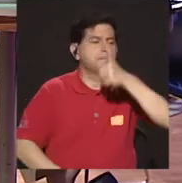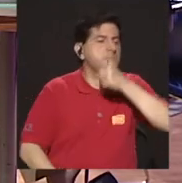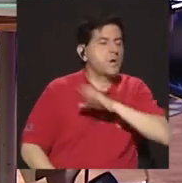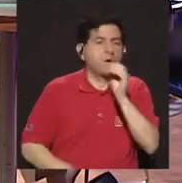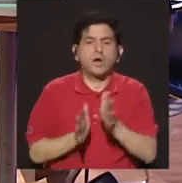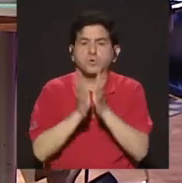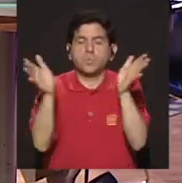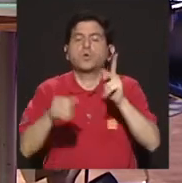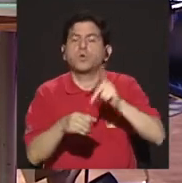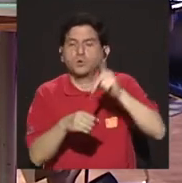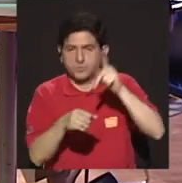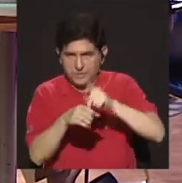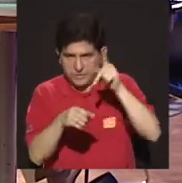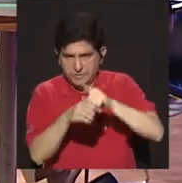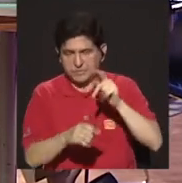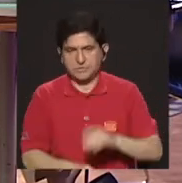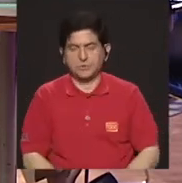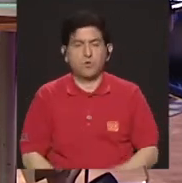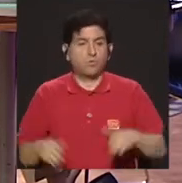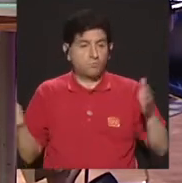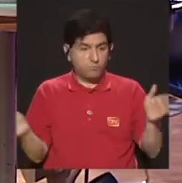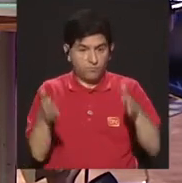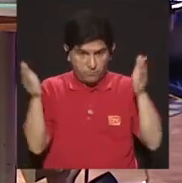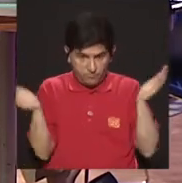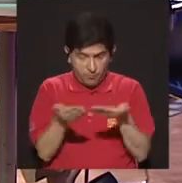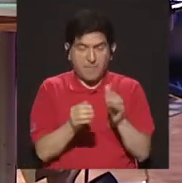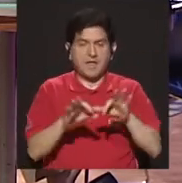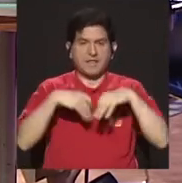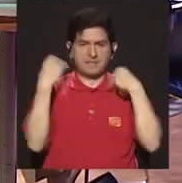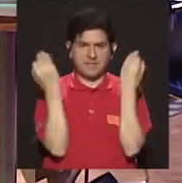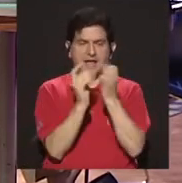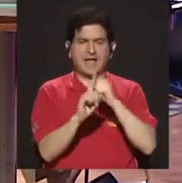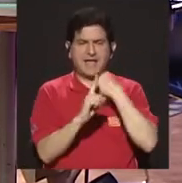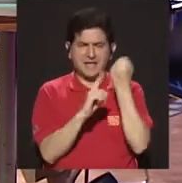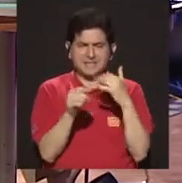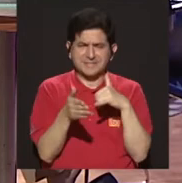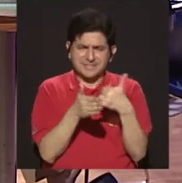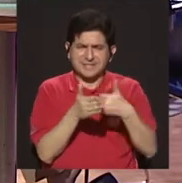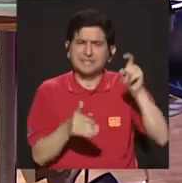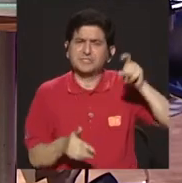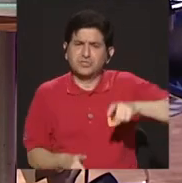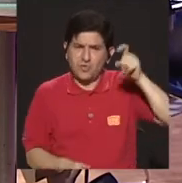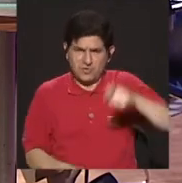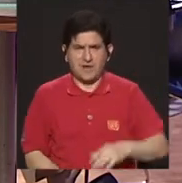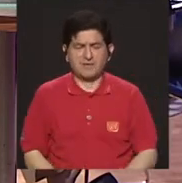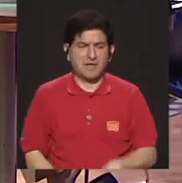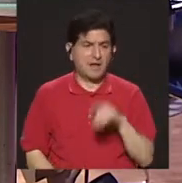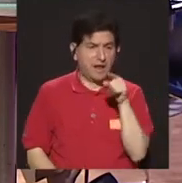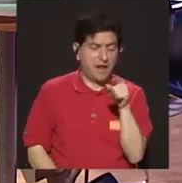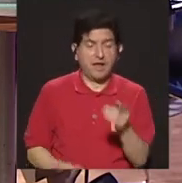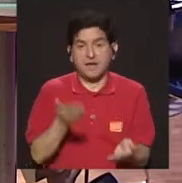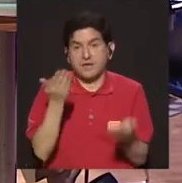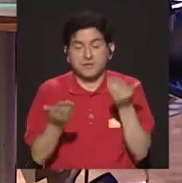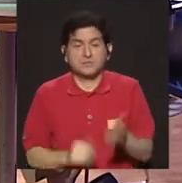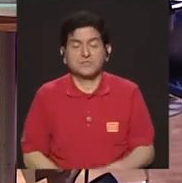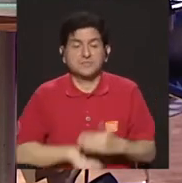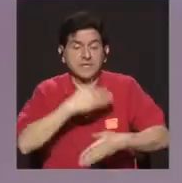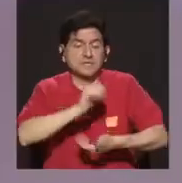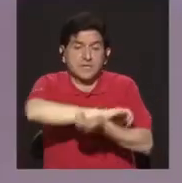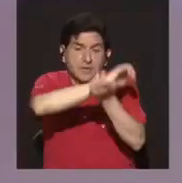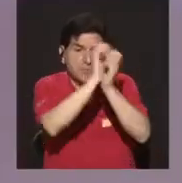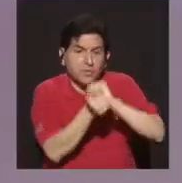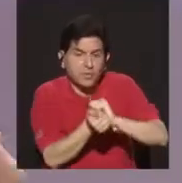puedan participar fomenta además que para familias en vulnerabilidad que vayan a necesitar pues algo la transición